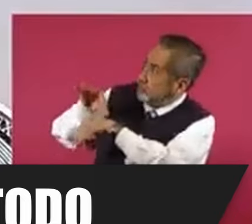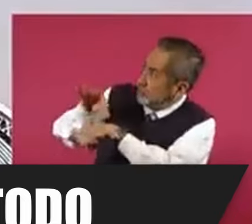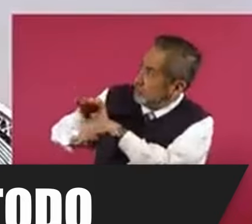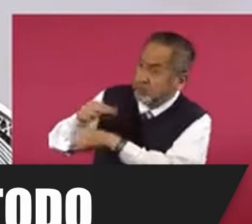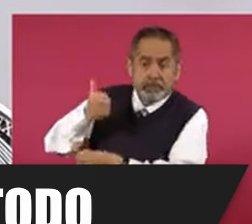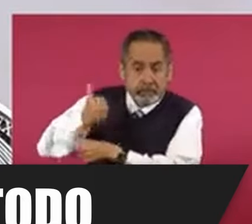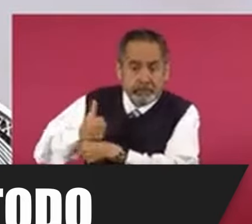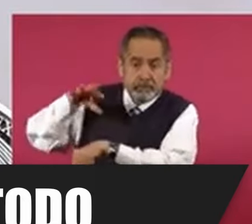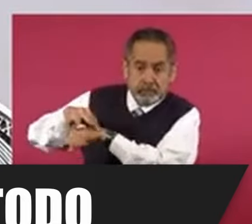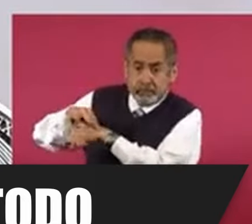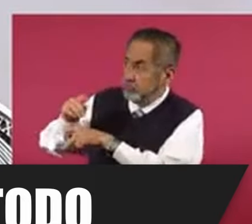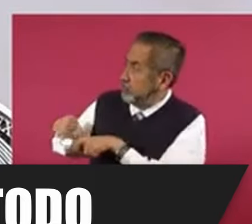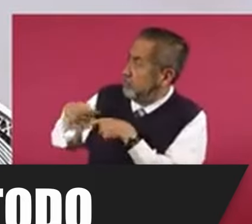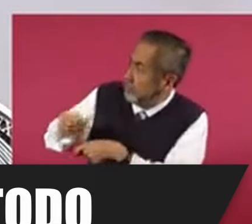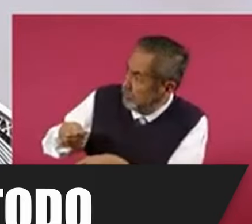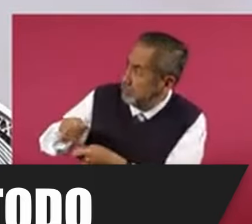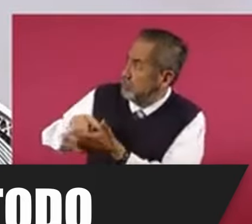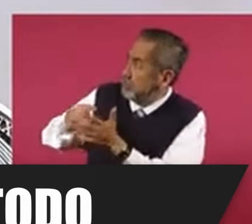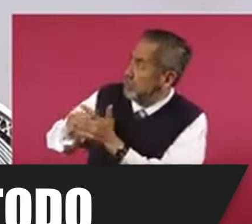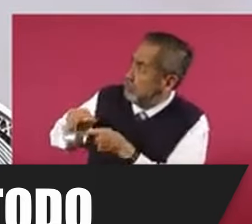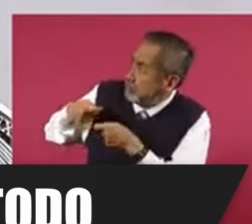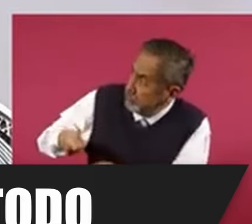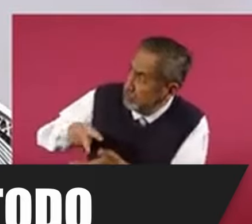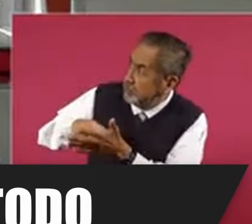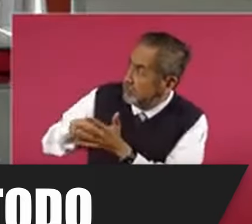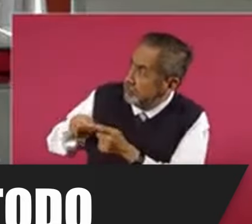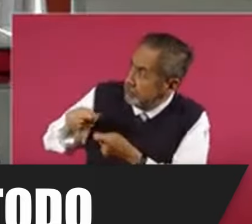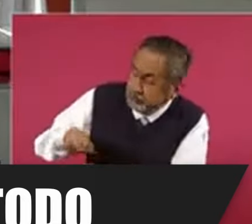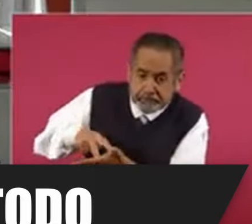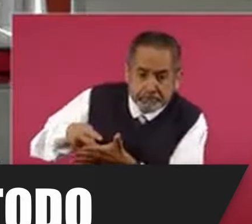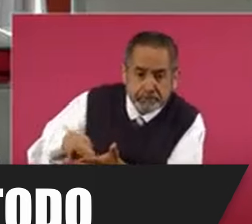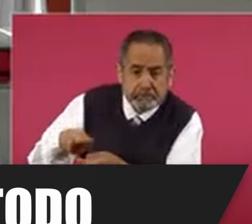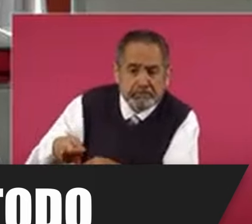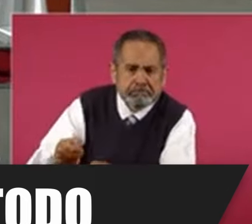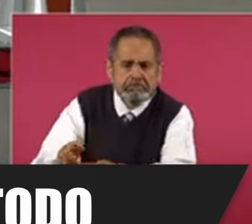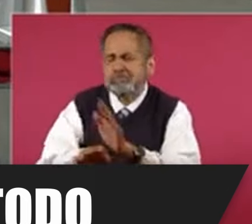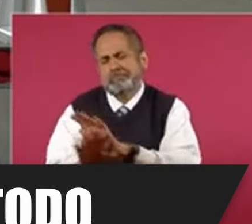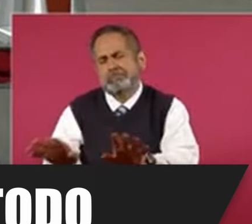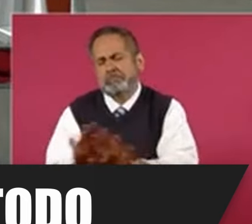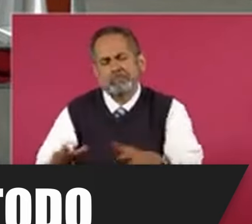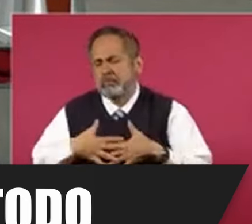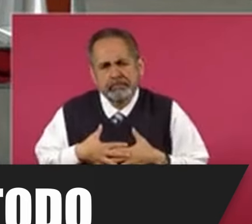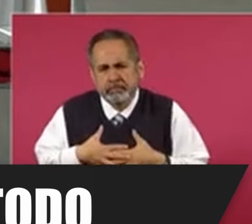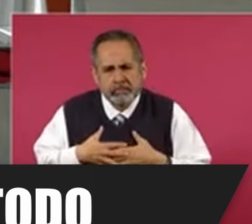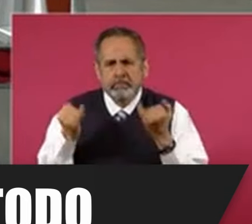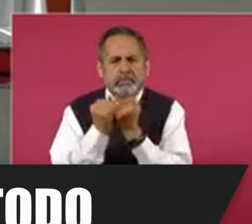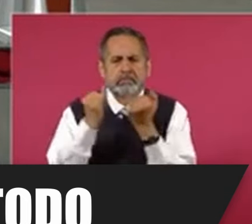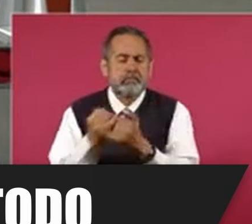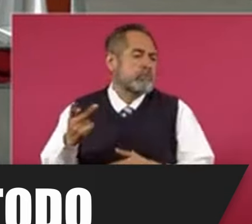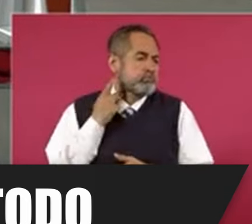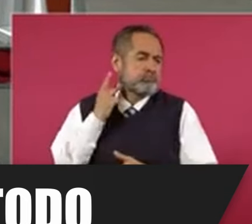era arquitecto, todos eran arquitectos. No. Yo ya mi cuota de participación